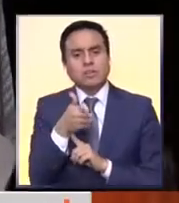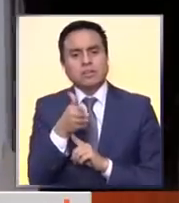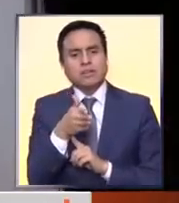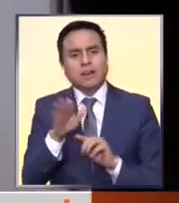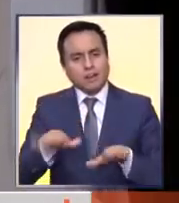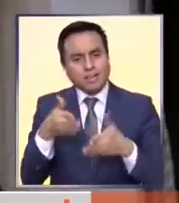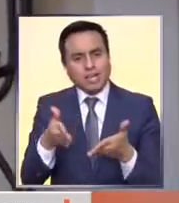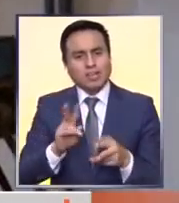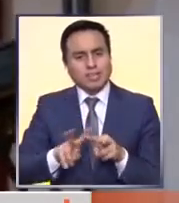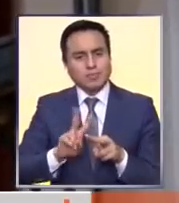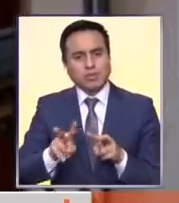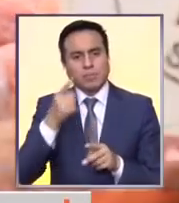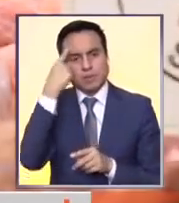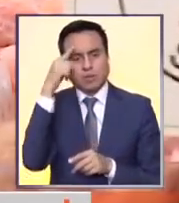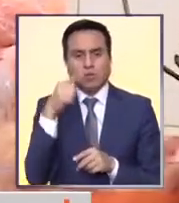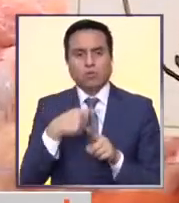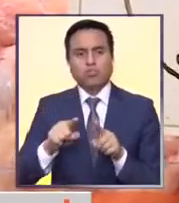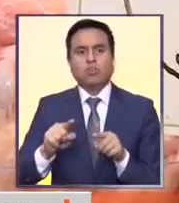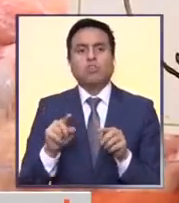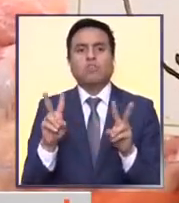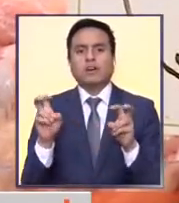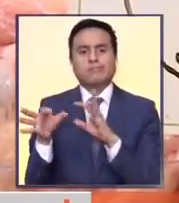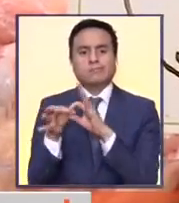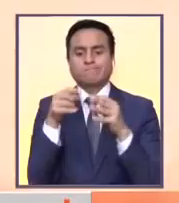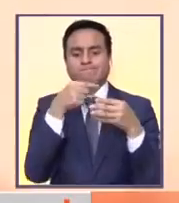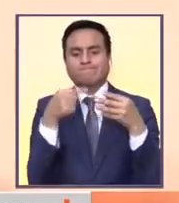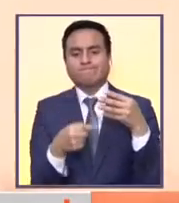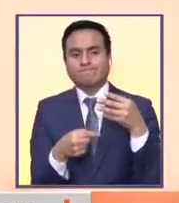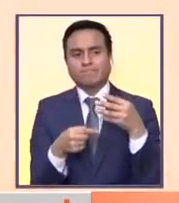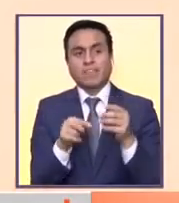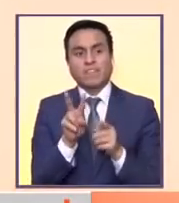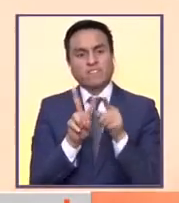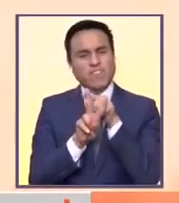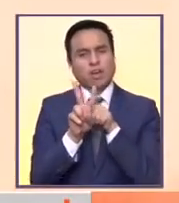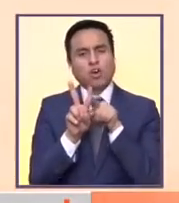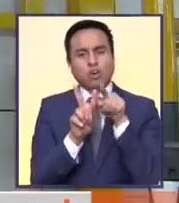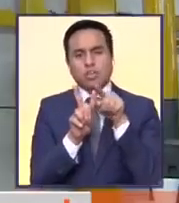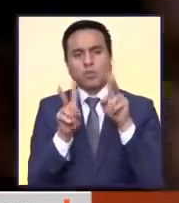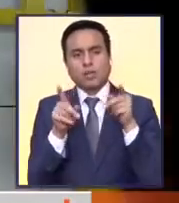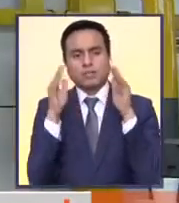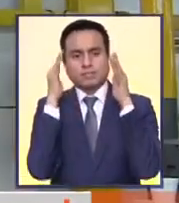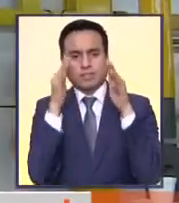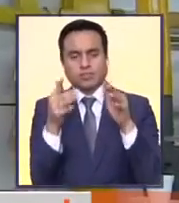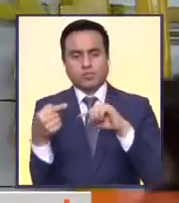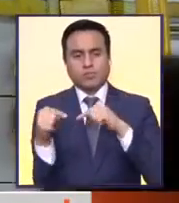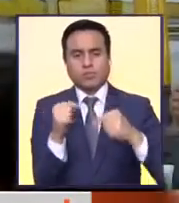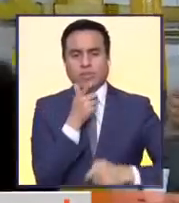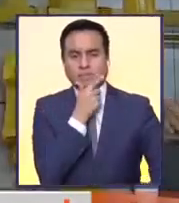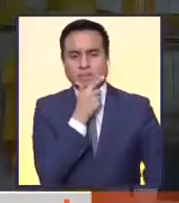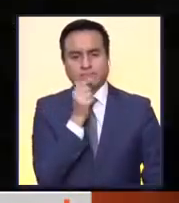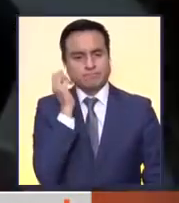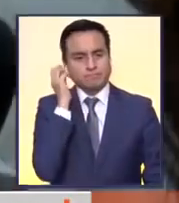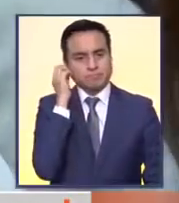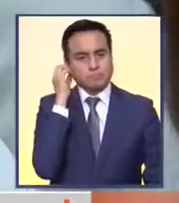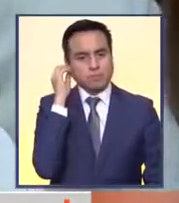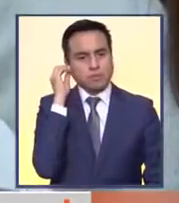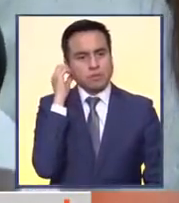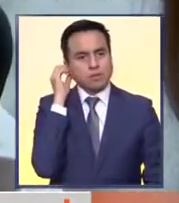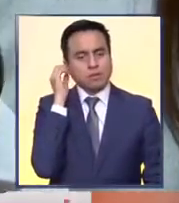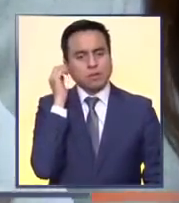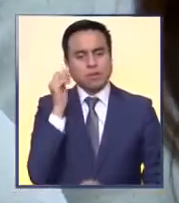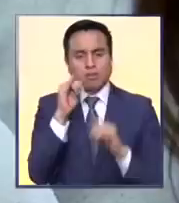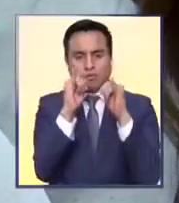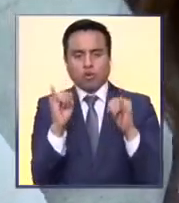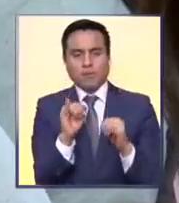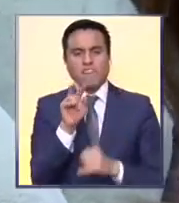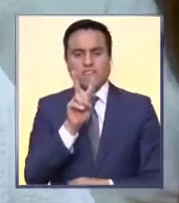este año se suma otro factor que tiene a esta B corta como centro de la polémica. ¿Se fija usted la tipificación que